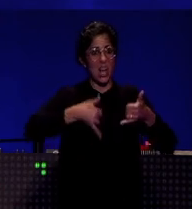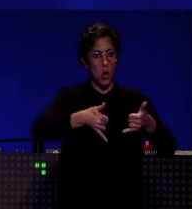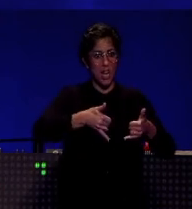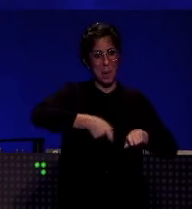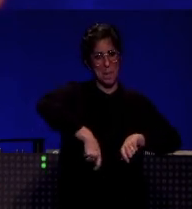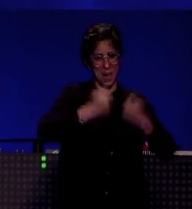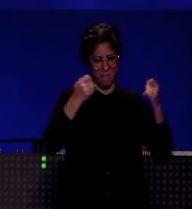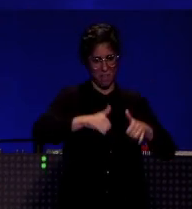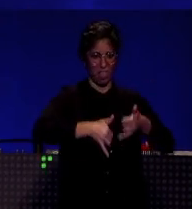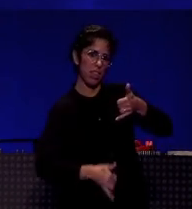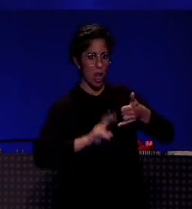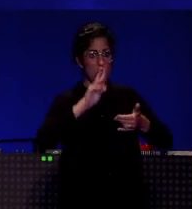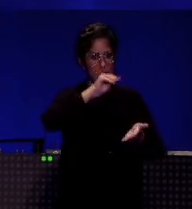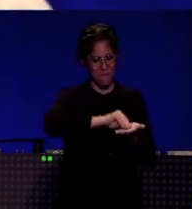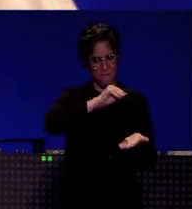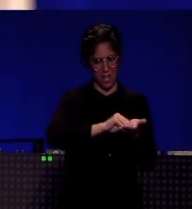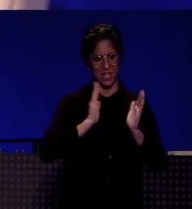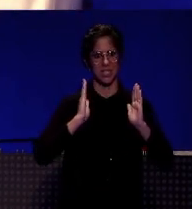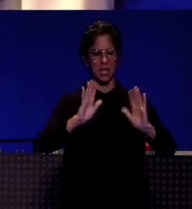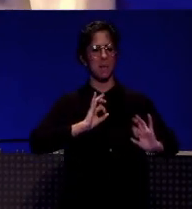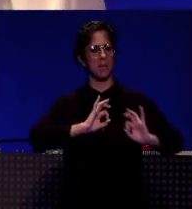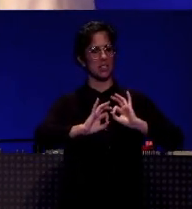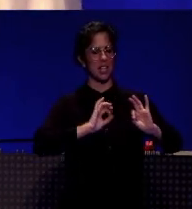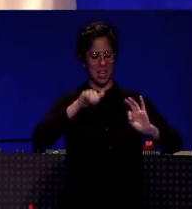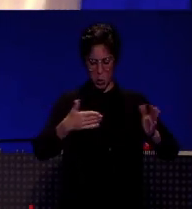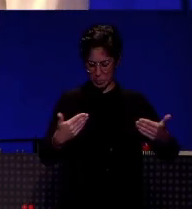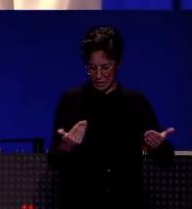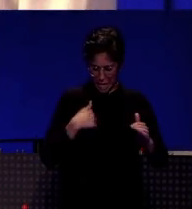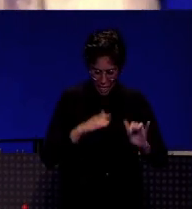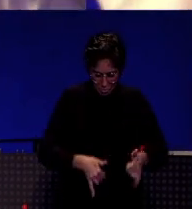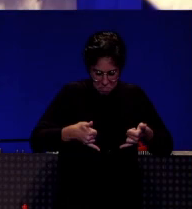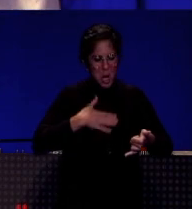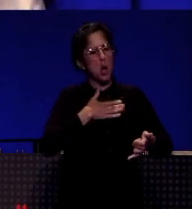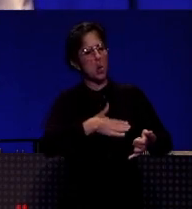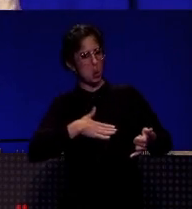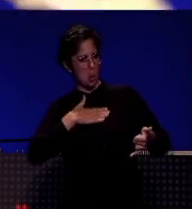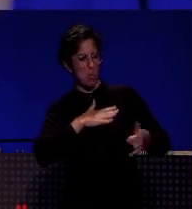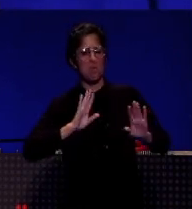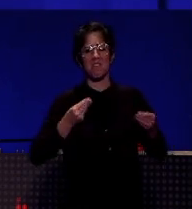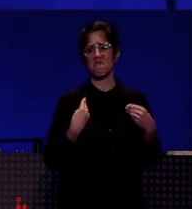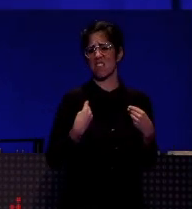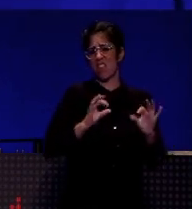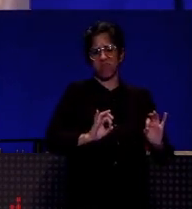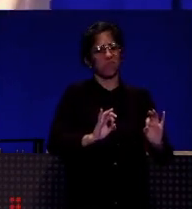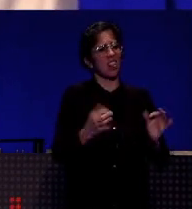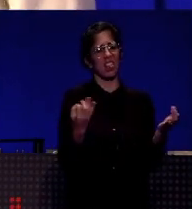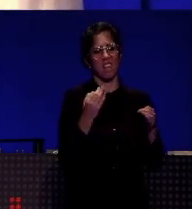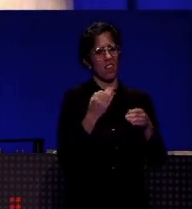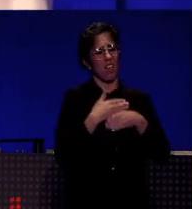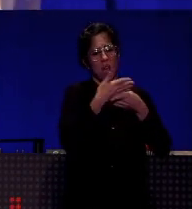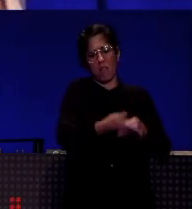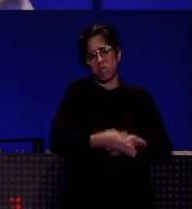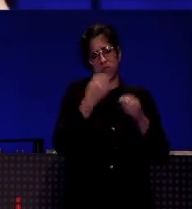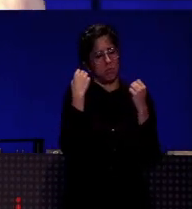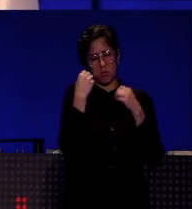tacones en la pasarela hoy no pasa nada vengo con un tacón bastante cómodo pero bueno como en todo en la vida hay que seguir adelante bueno me llamo